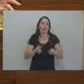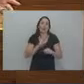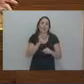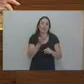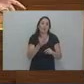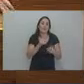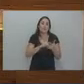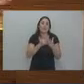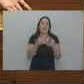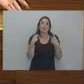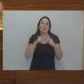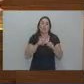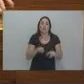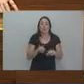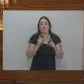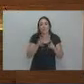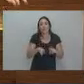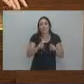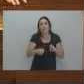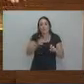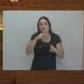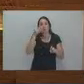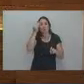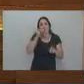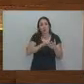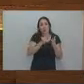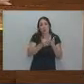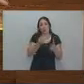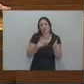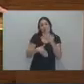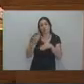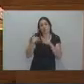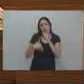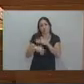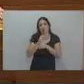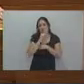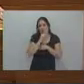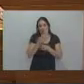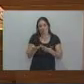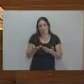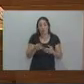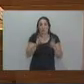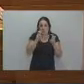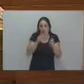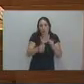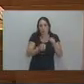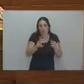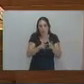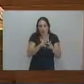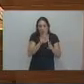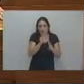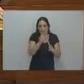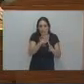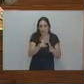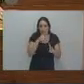porque pensamos que el sistema tributario que tenemos es un sistema obsoleto. No solamente es una cuestión de justicia social, que también, de redistribuir de quienes